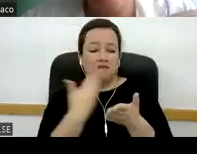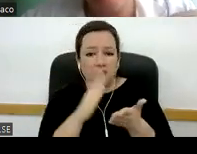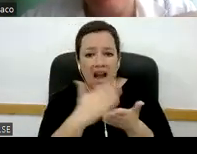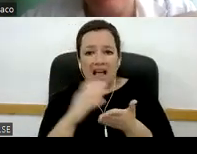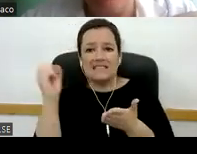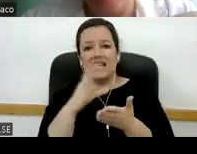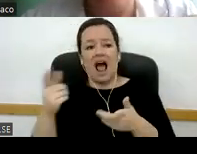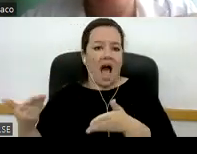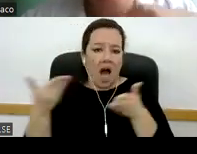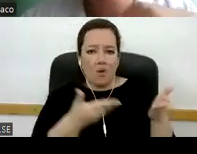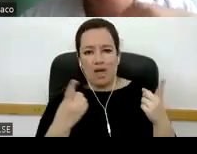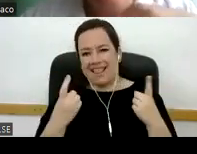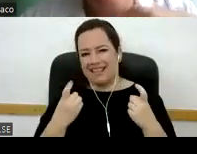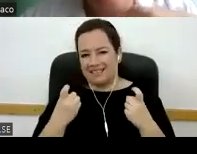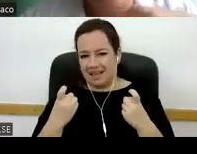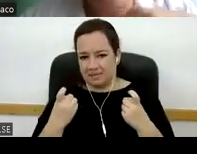sodio en exceso.